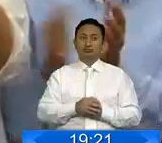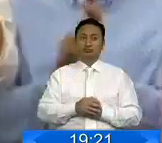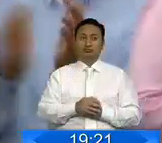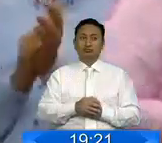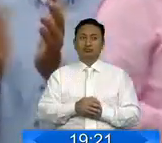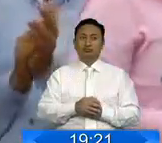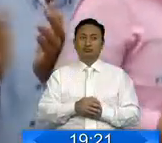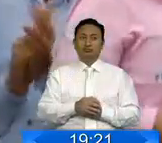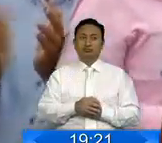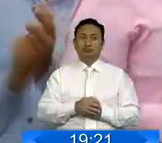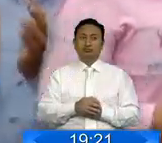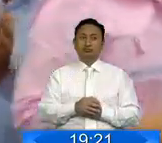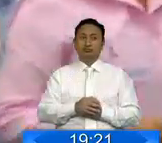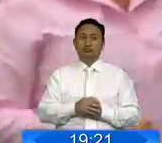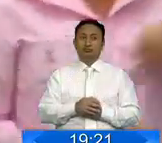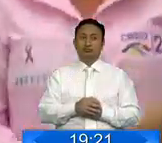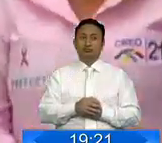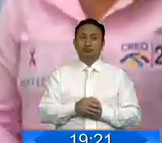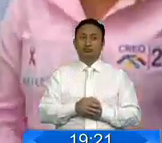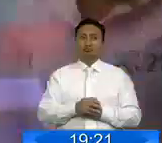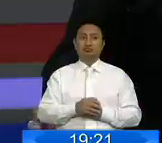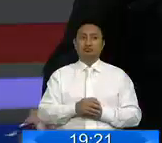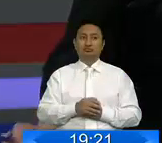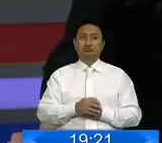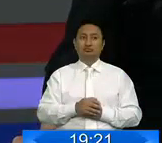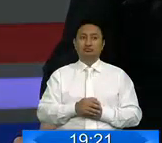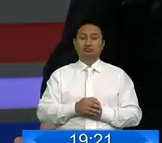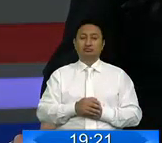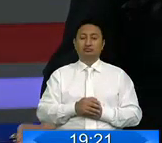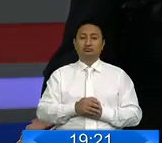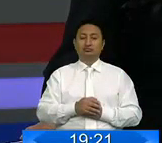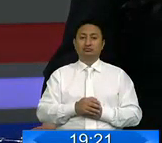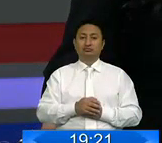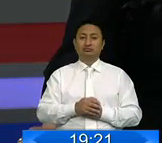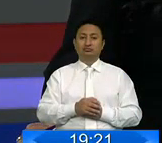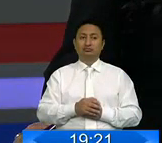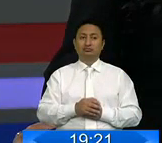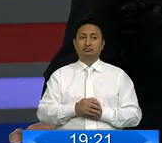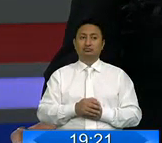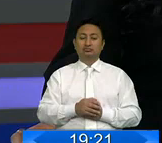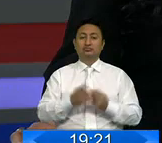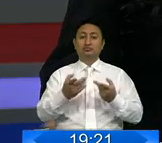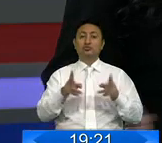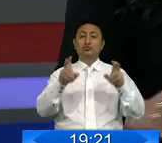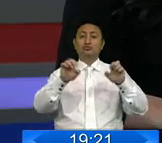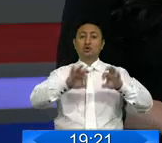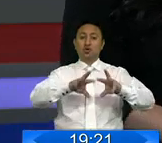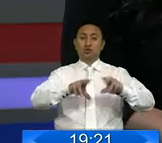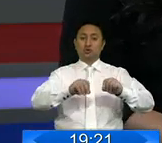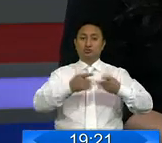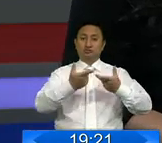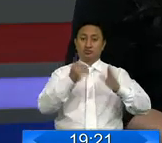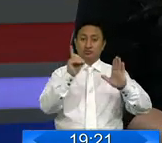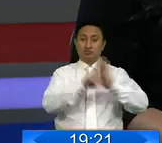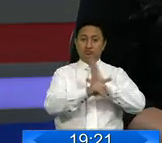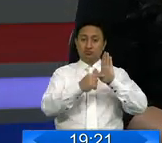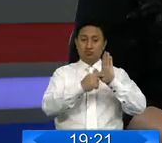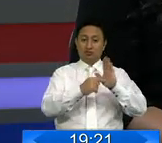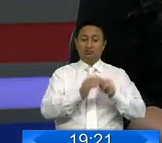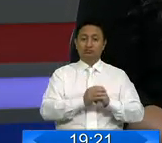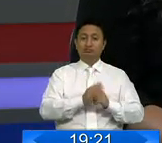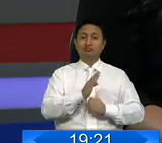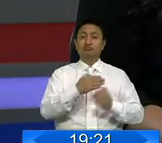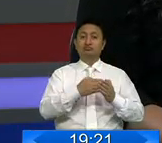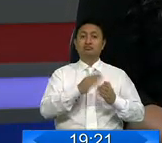noticias, informó Jorge Escobar. Un presunto acto de corrupción se denunció públicamente contra el presidente